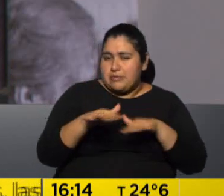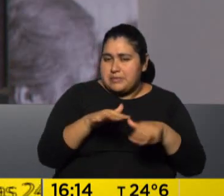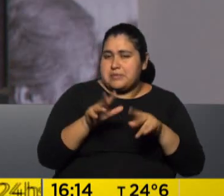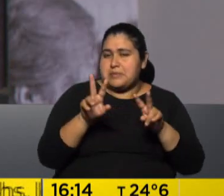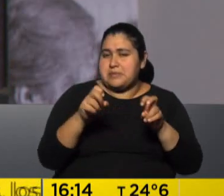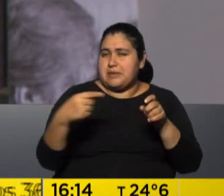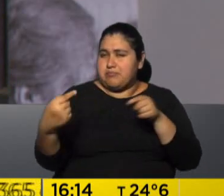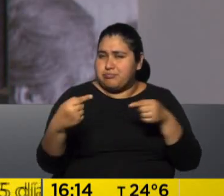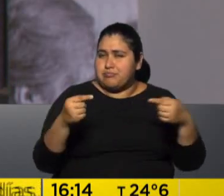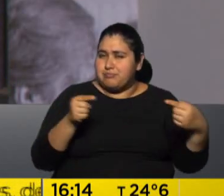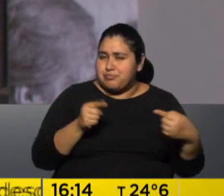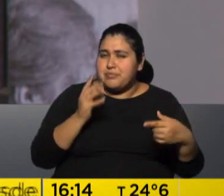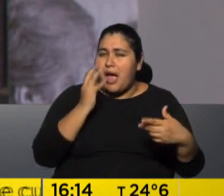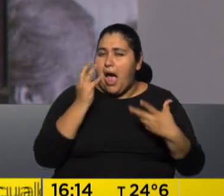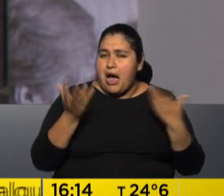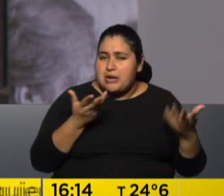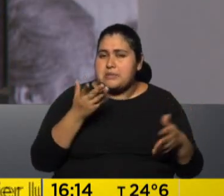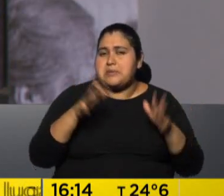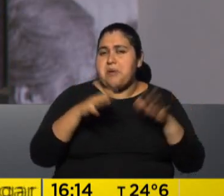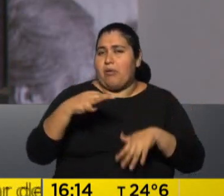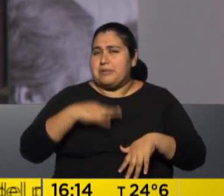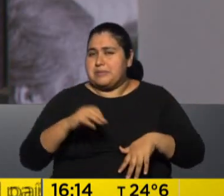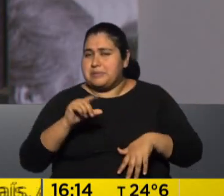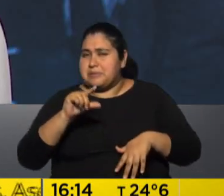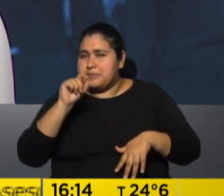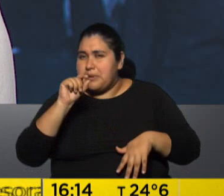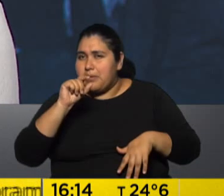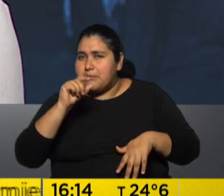entre ustedes que dentro del equipo haya algunas que cobran, otras que no?